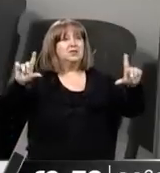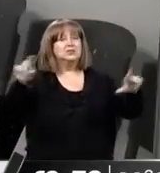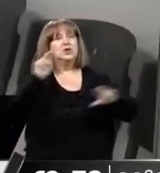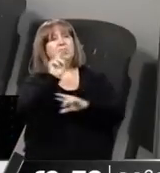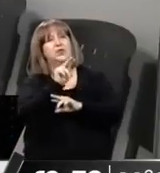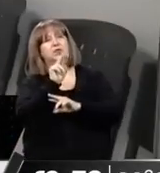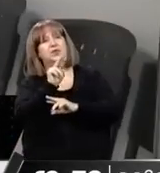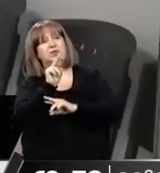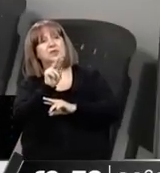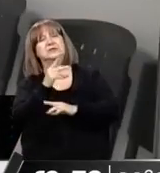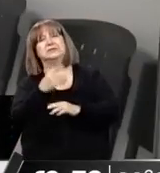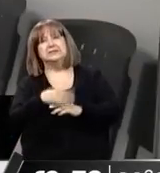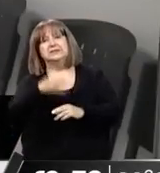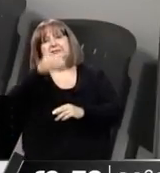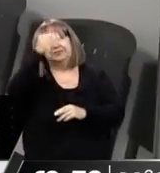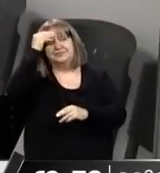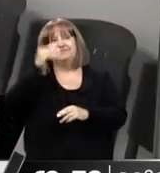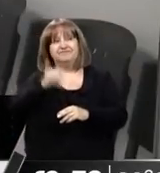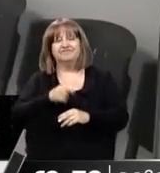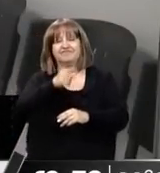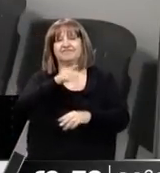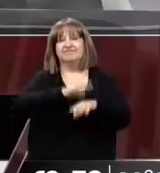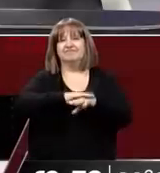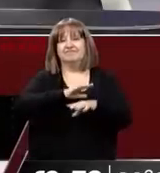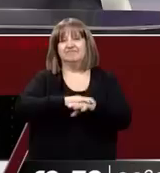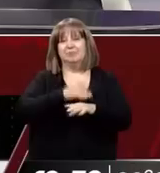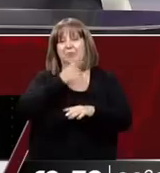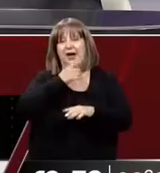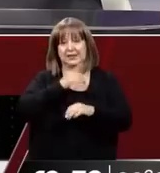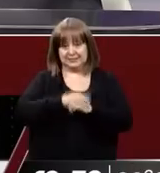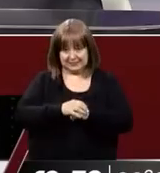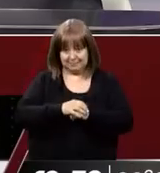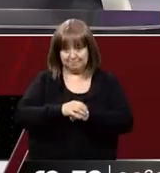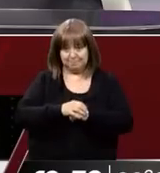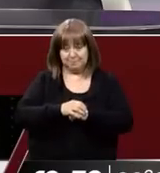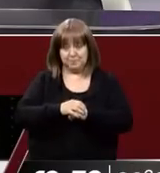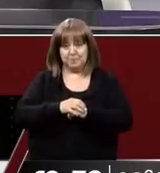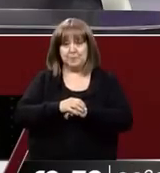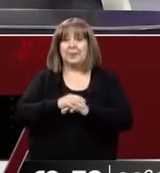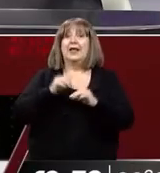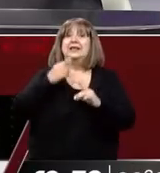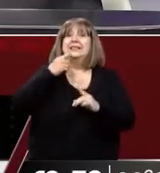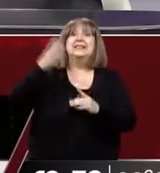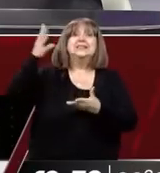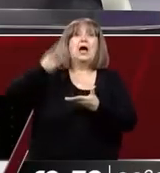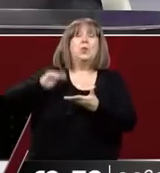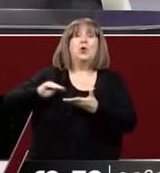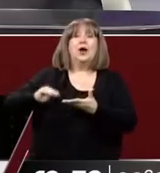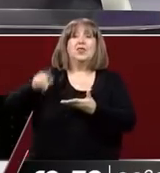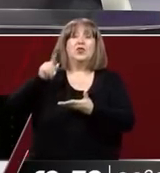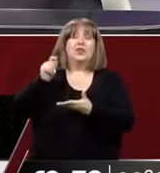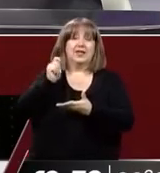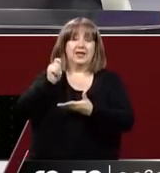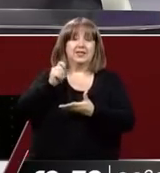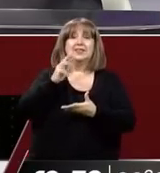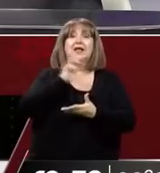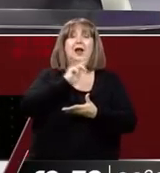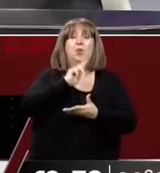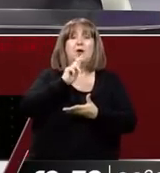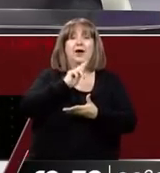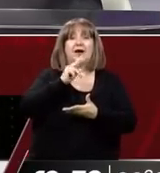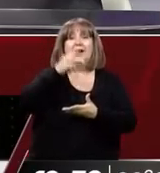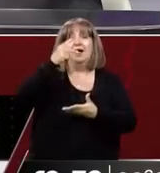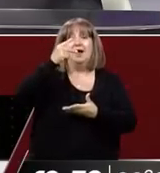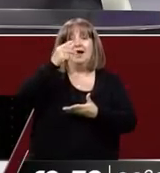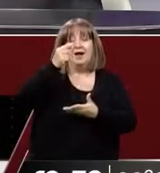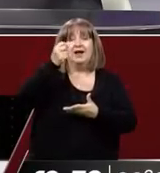ya con una predisposición Bueno ahí estábamos escuchando el abogado defensor de Karen Oviedo que voy